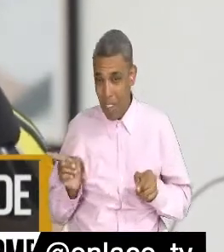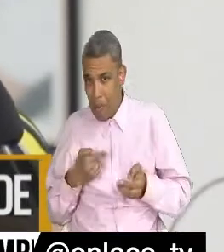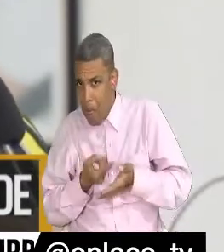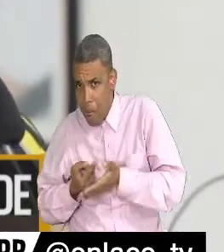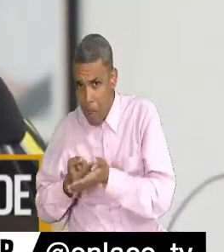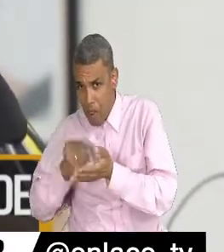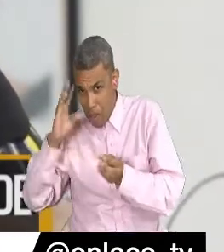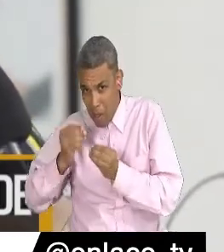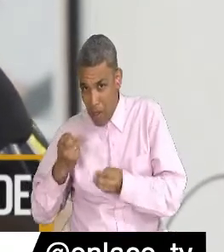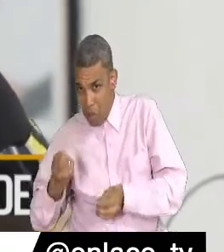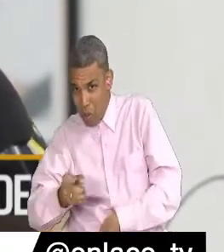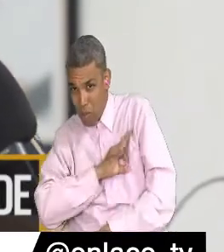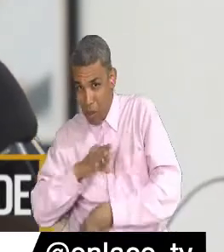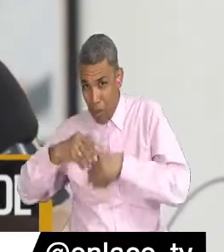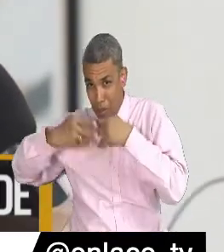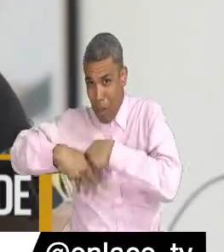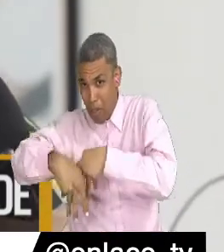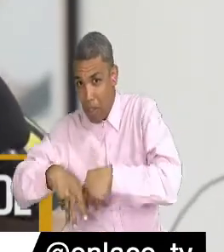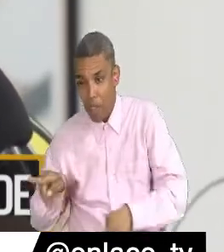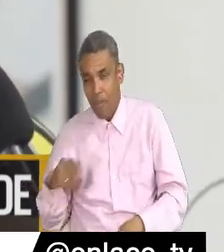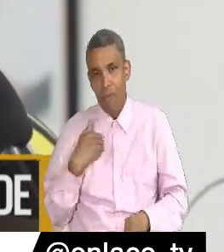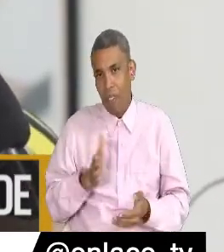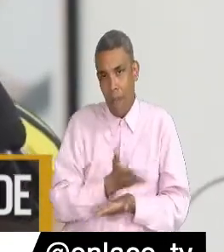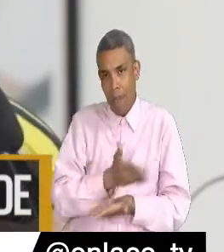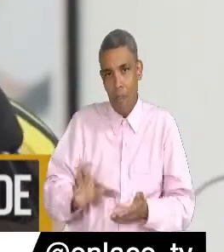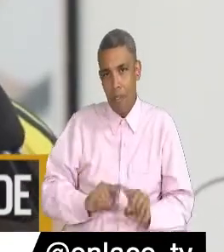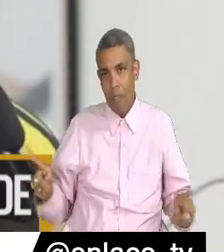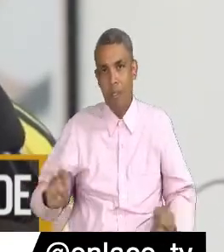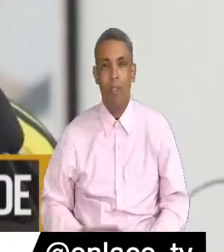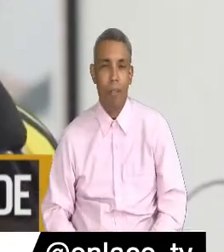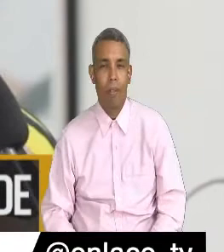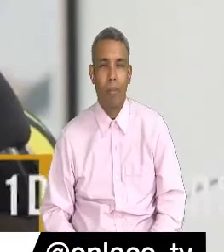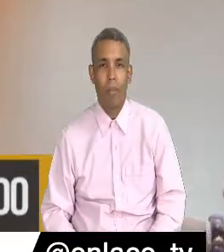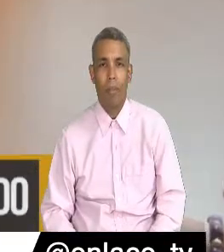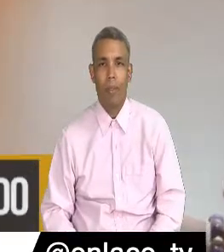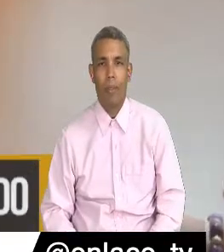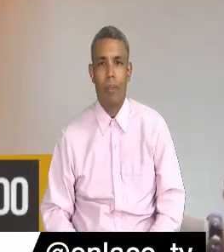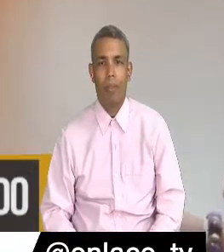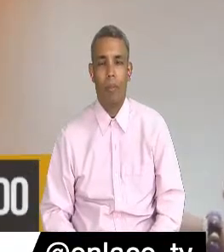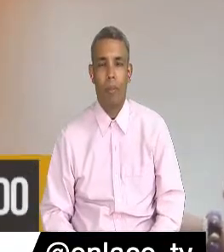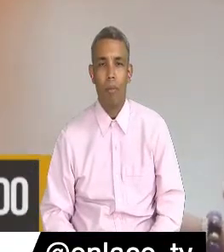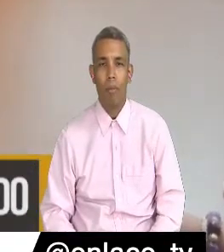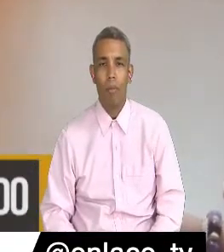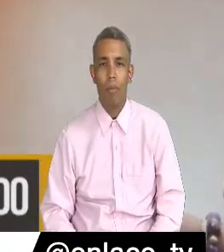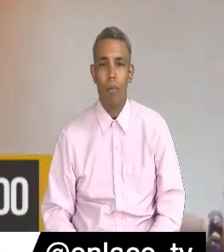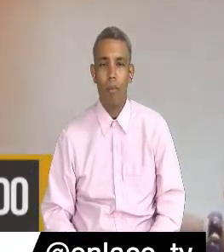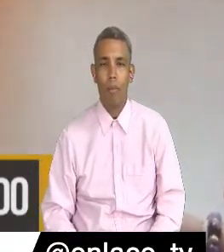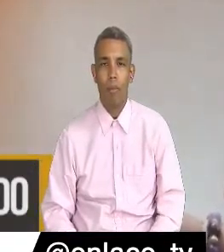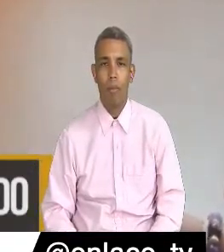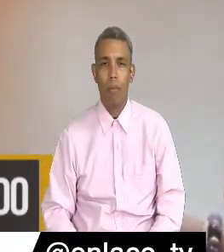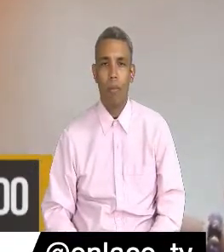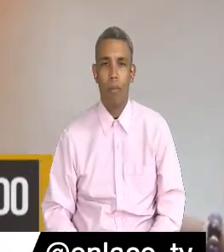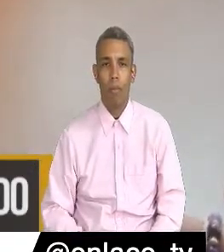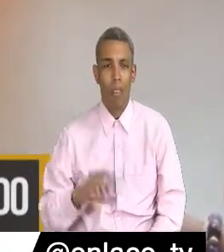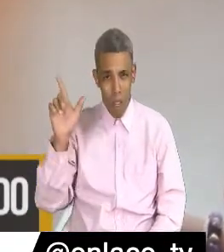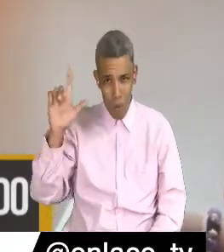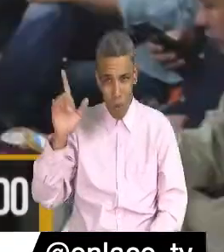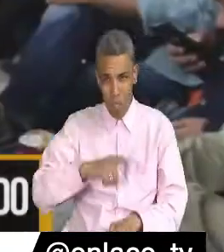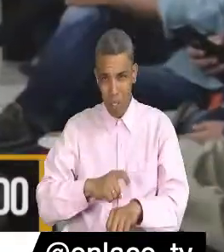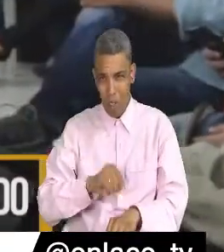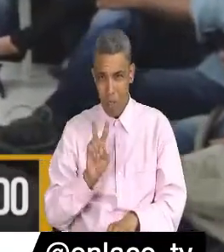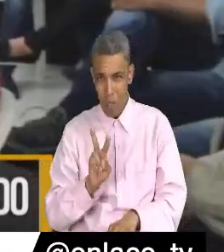defensa de la no chatarrización de la refinería de Barranca Bermeja. Según el burgomaestre, el lunes próximo a las 2 de la